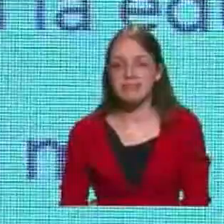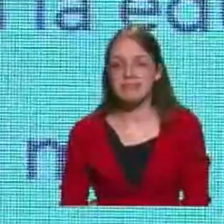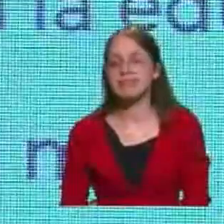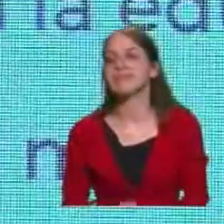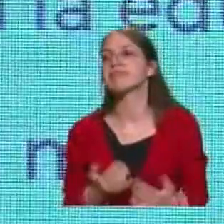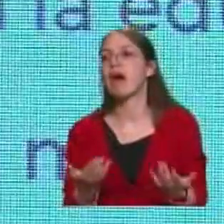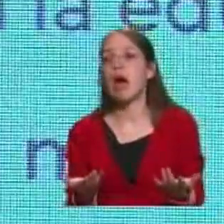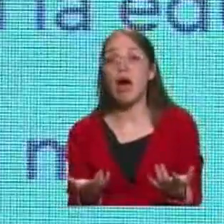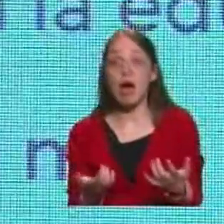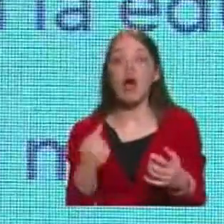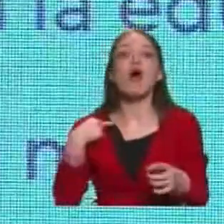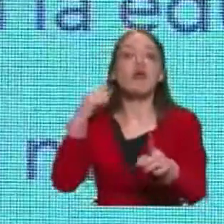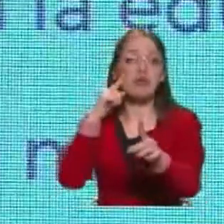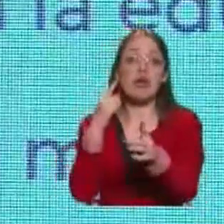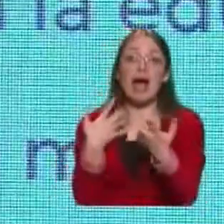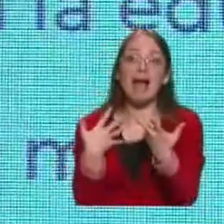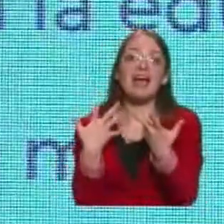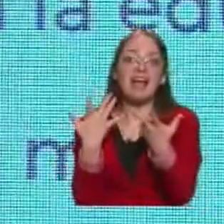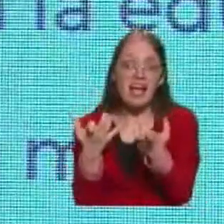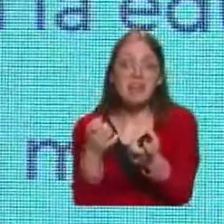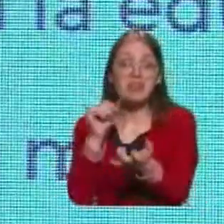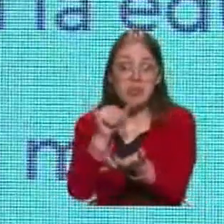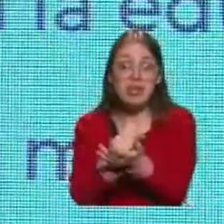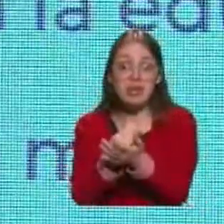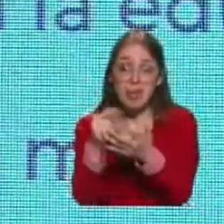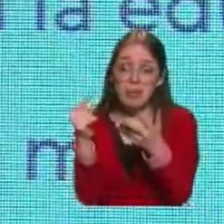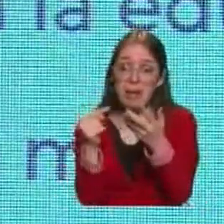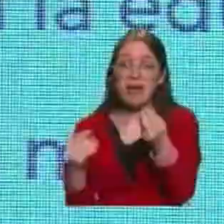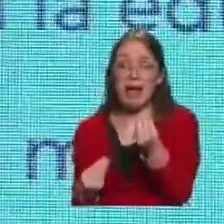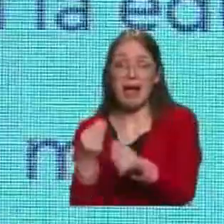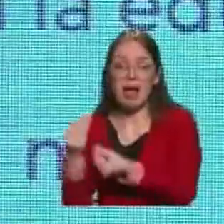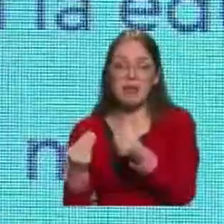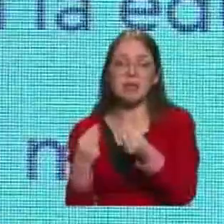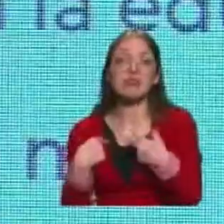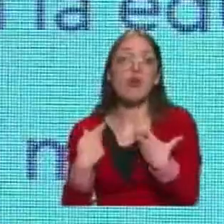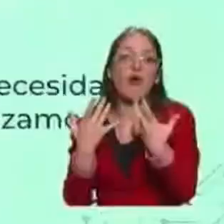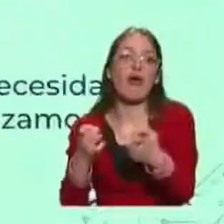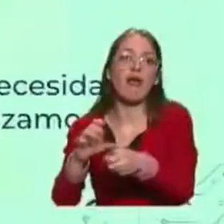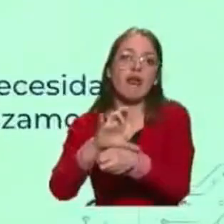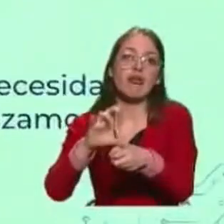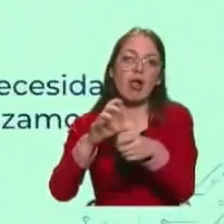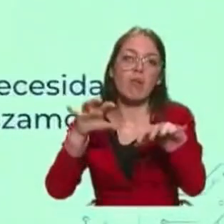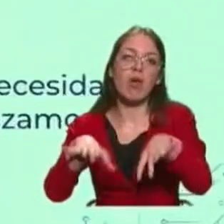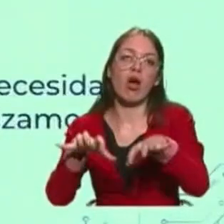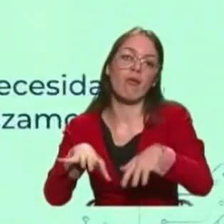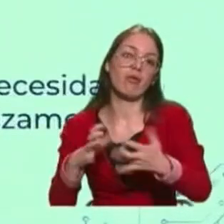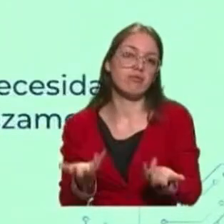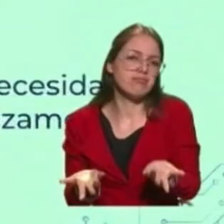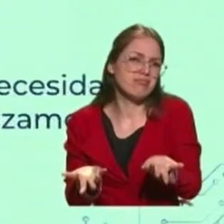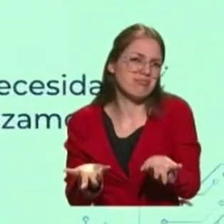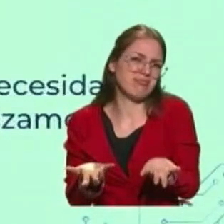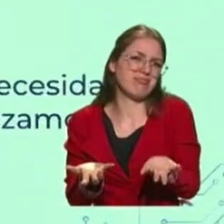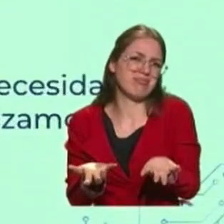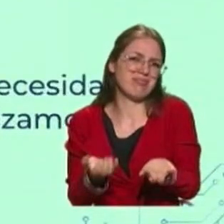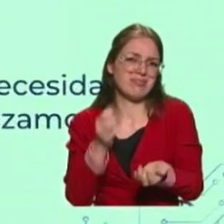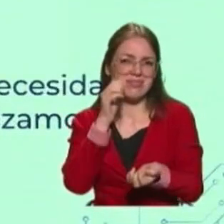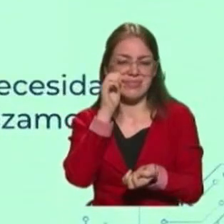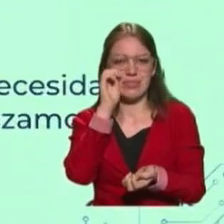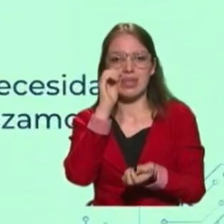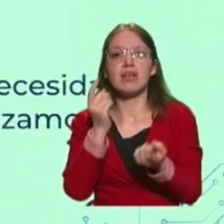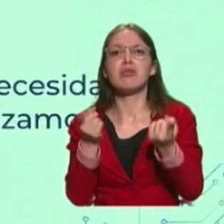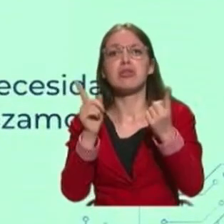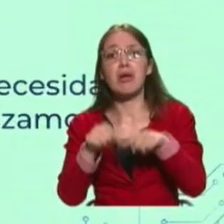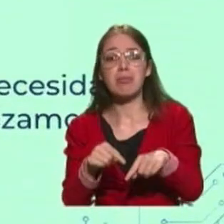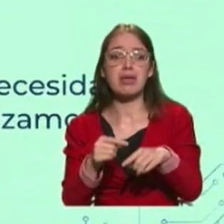no inteligentes también la creación permanente de obra pública infraestructura vial e infraestructura